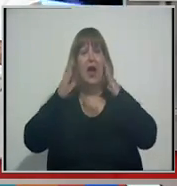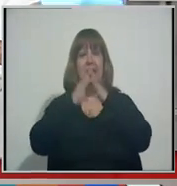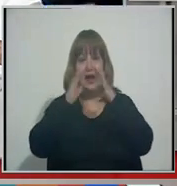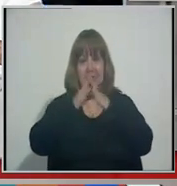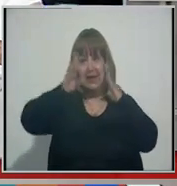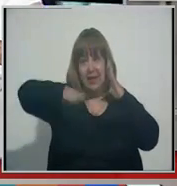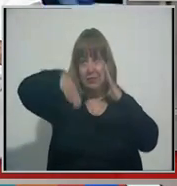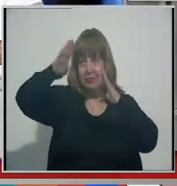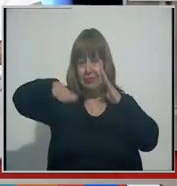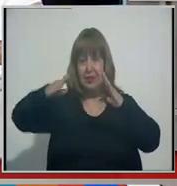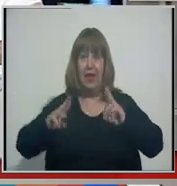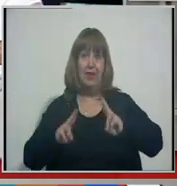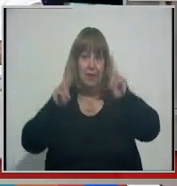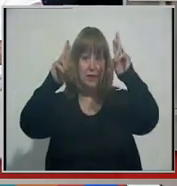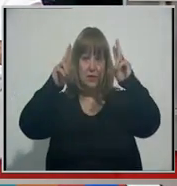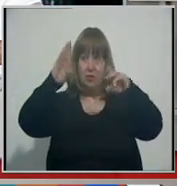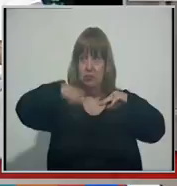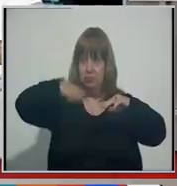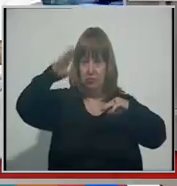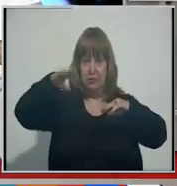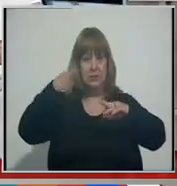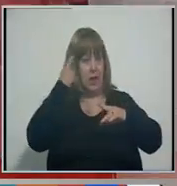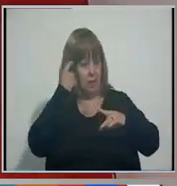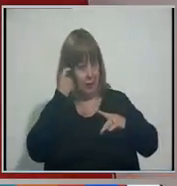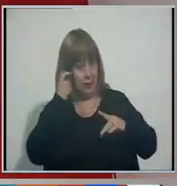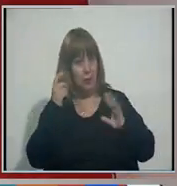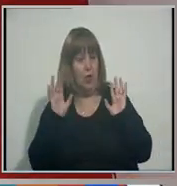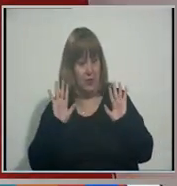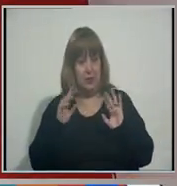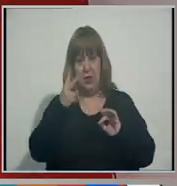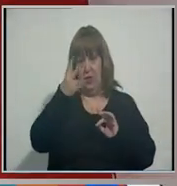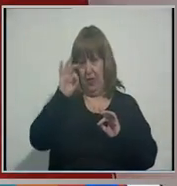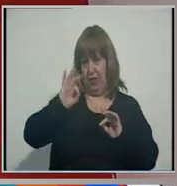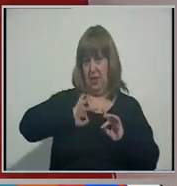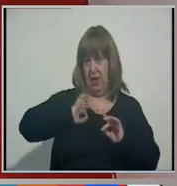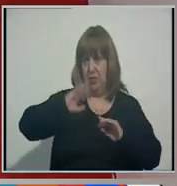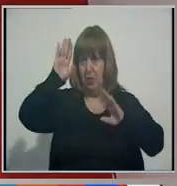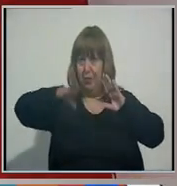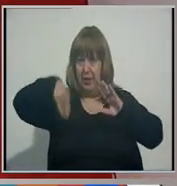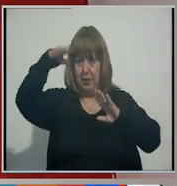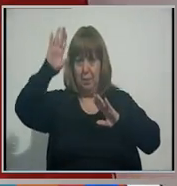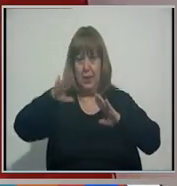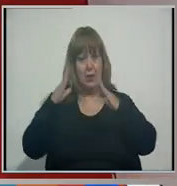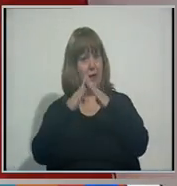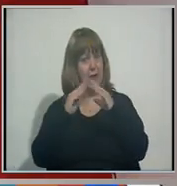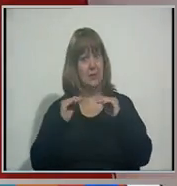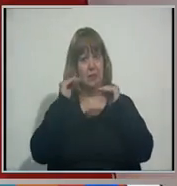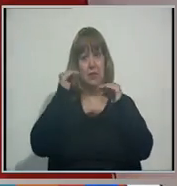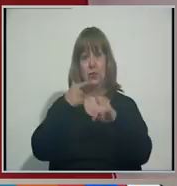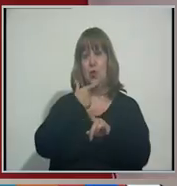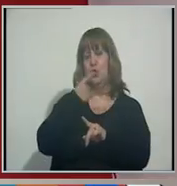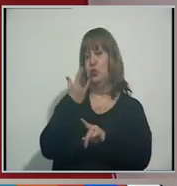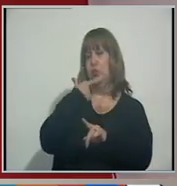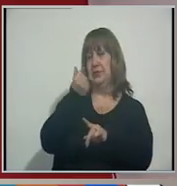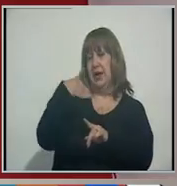obra. De departamento, edificio. Uh-huh. Es lo que aprendimos. Yo aprendí hace 20 años a hacerlo y me dedico a eso. Y Susana hace